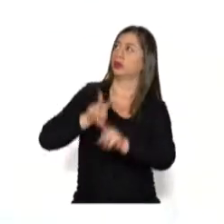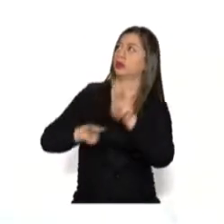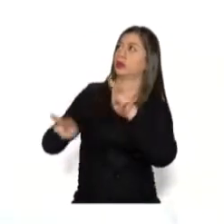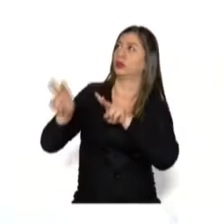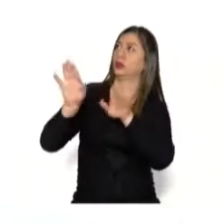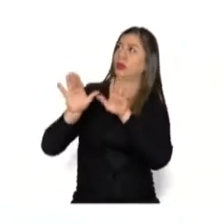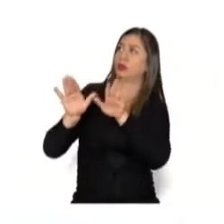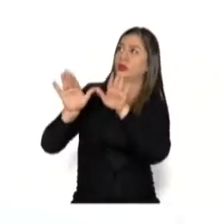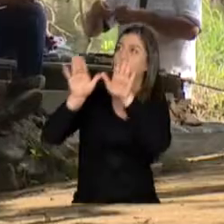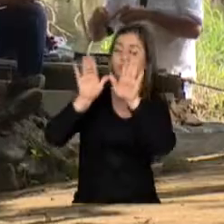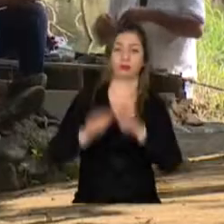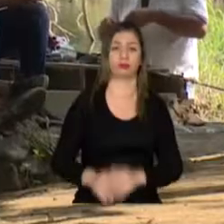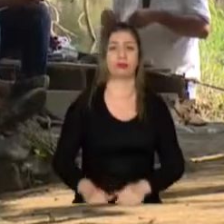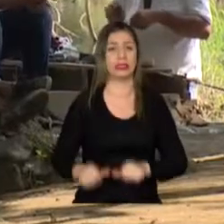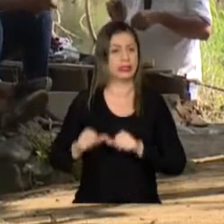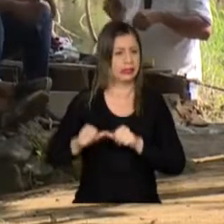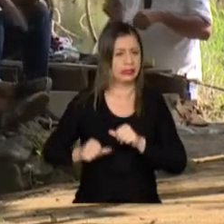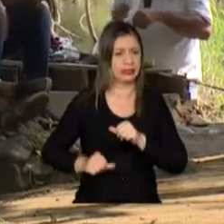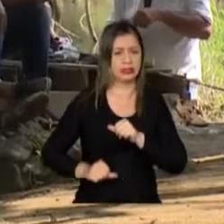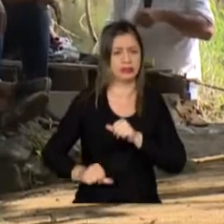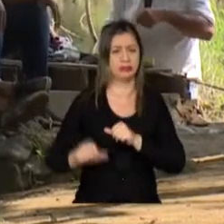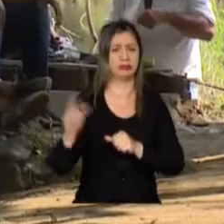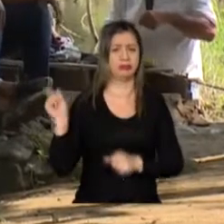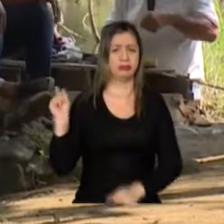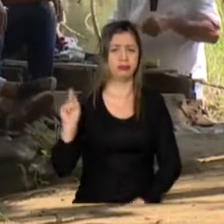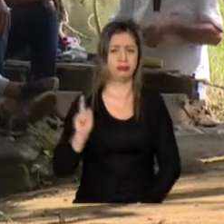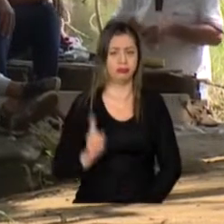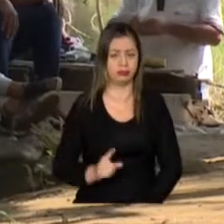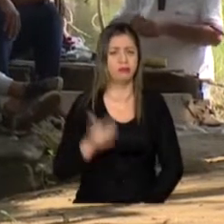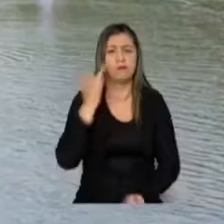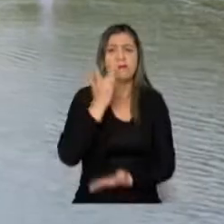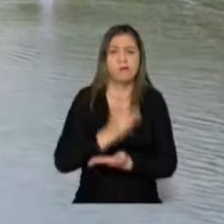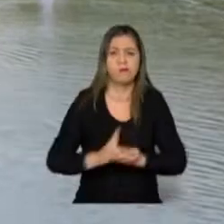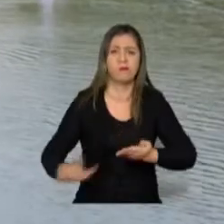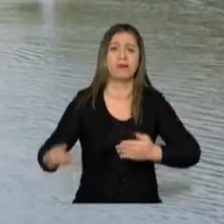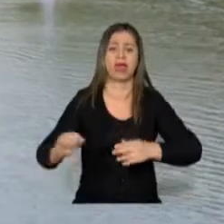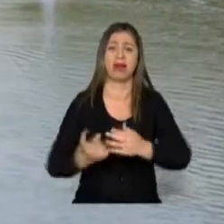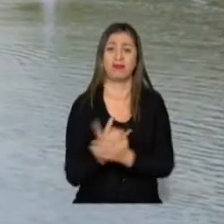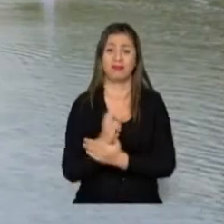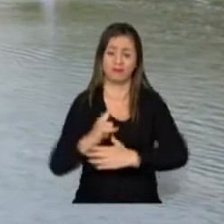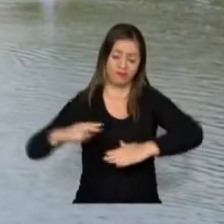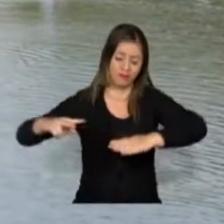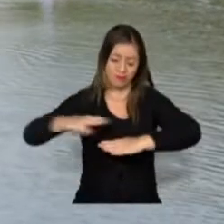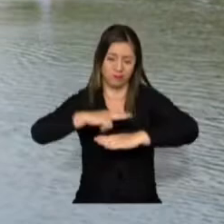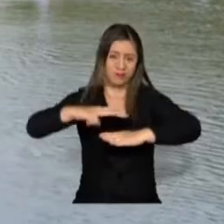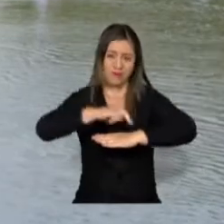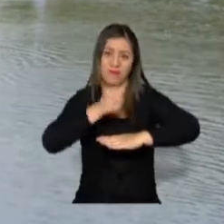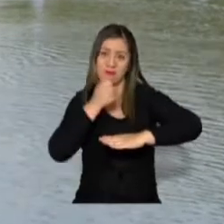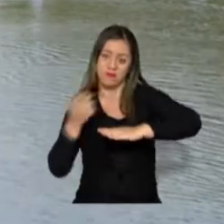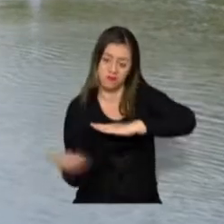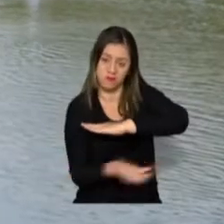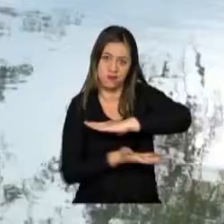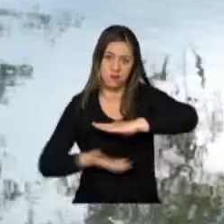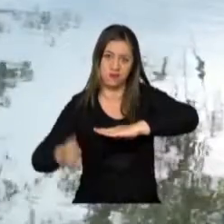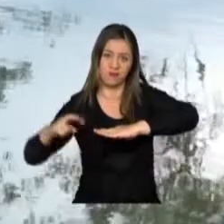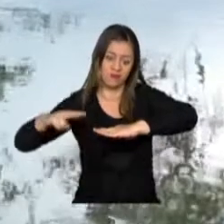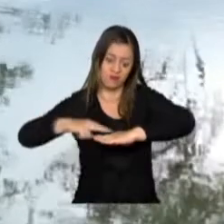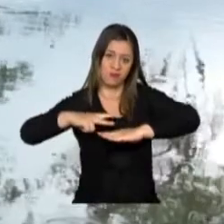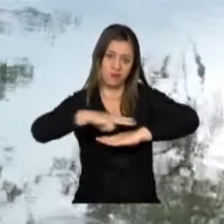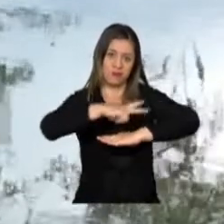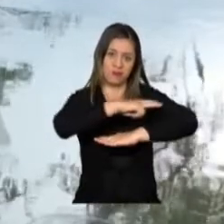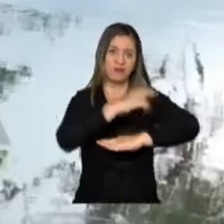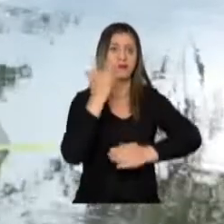principalmente. Y permanentemente desde esa época se ha venido haciendo la limpieza de buchón, que es una actividad que se hace en alianza con los pescadores. Y no